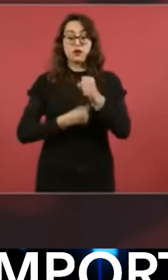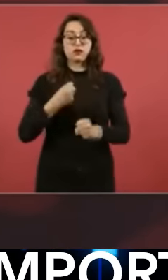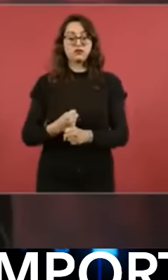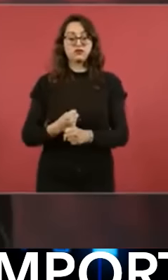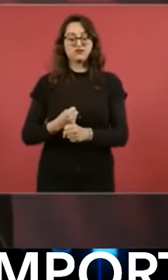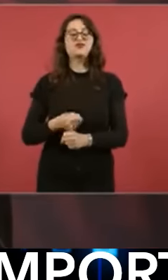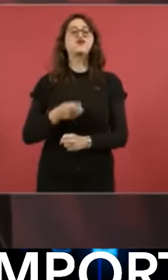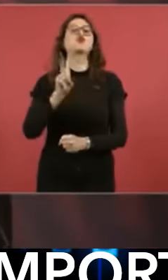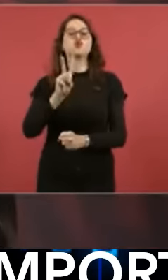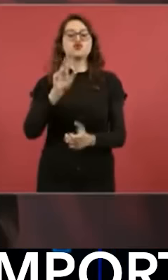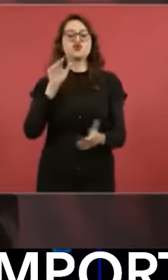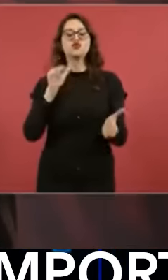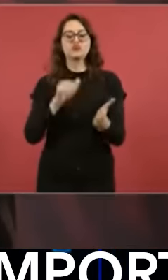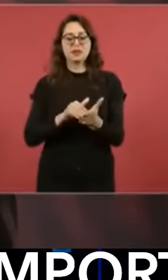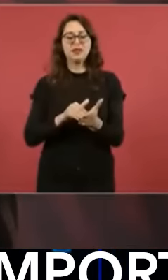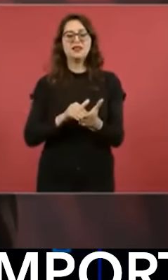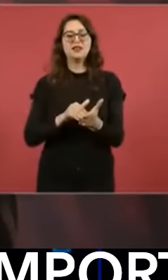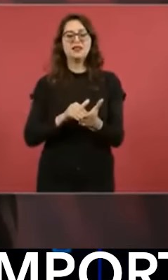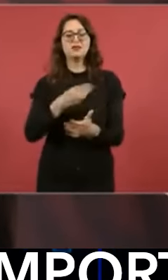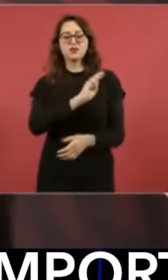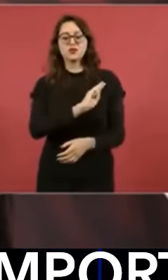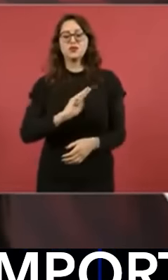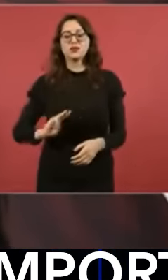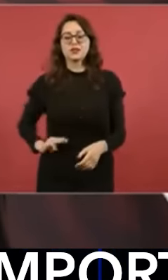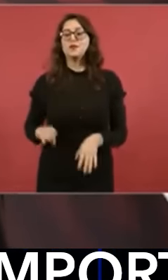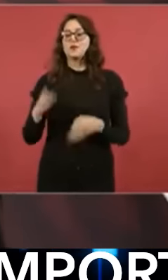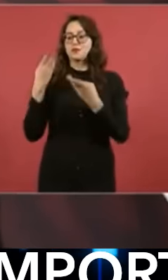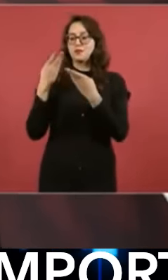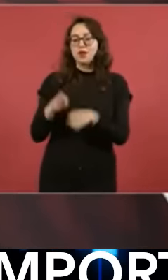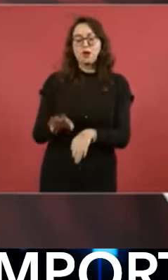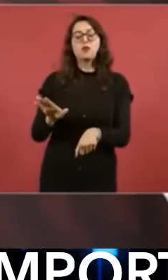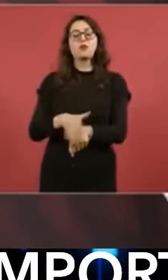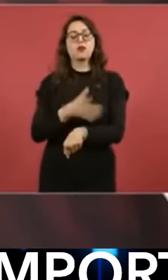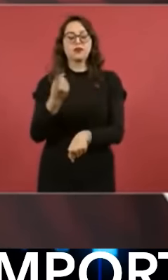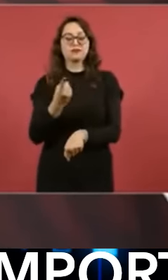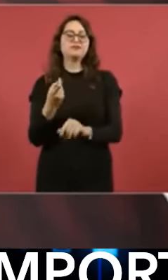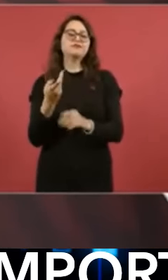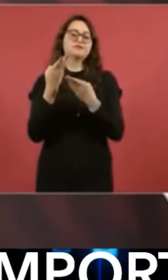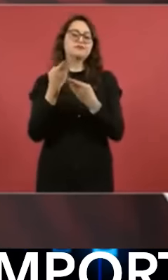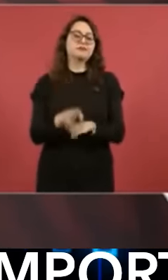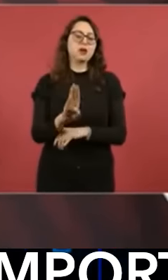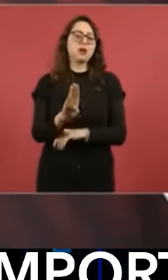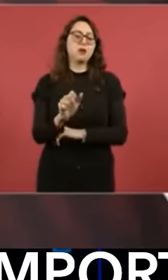Y aumentó por los bancos del bienestar,